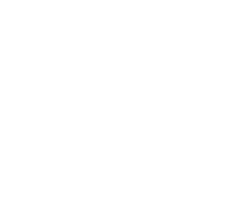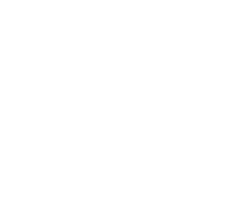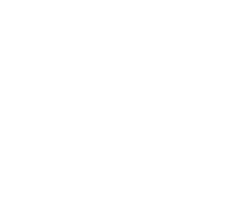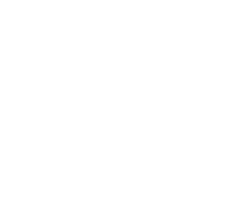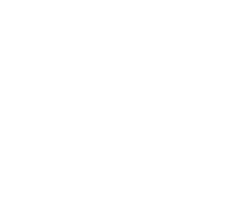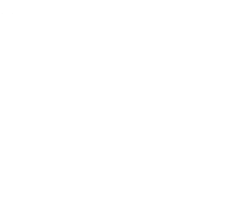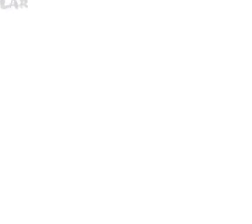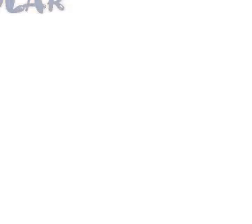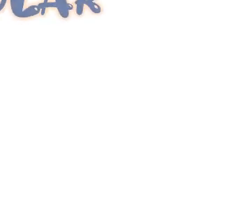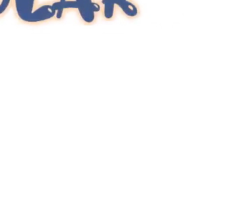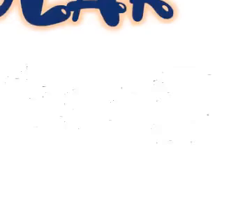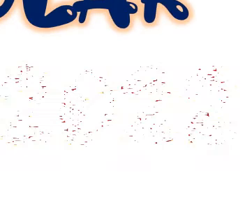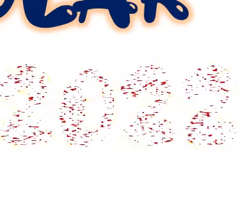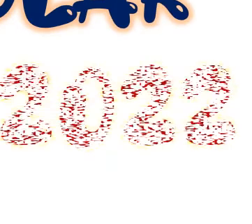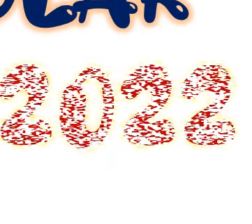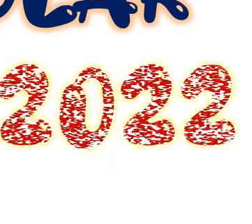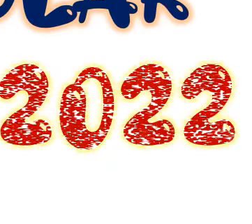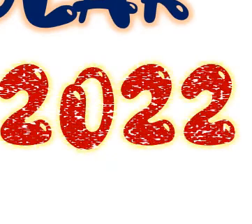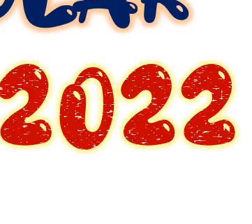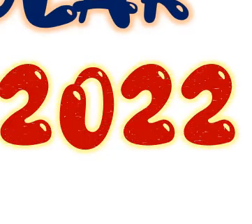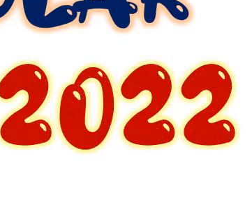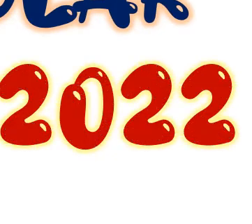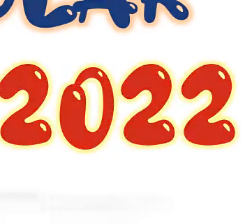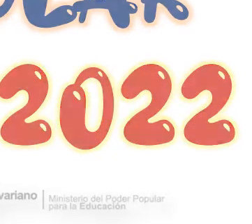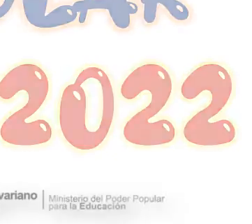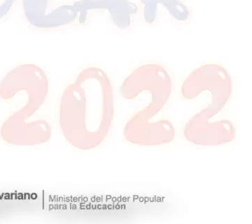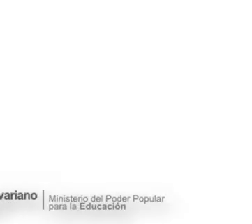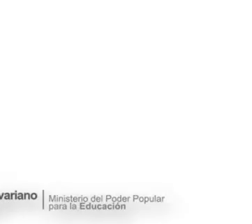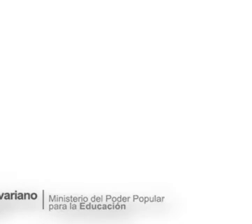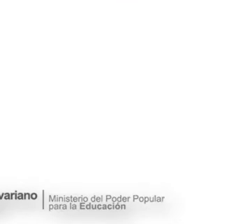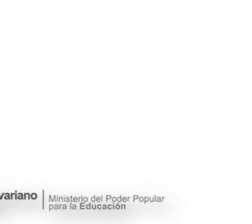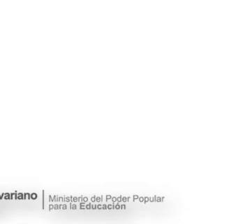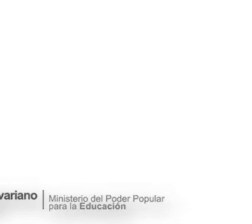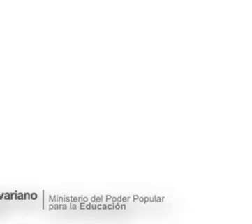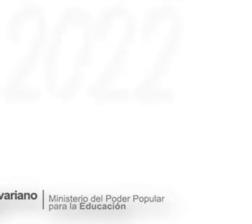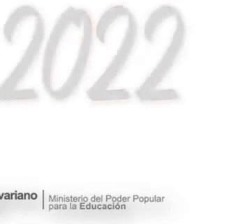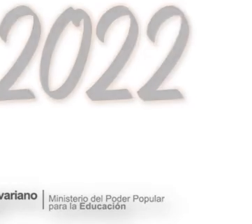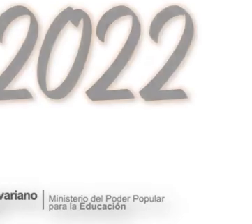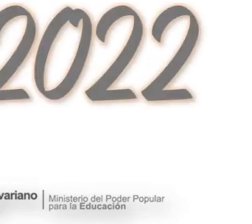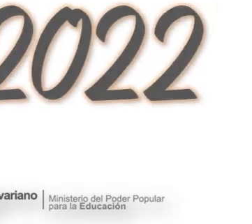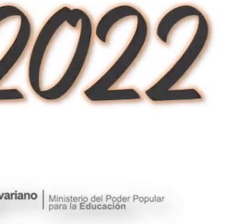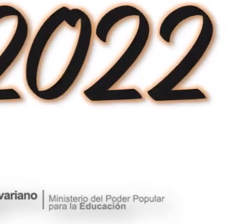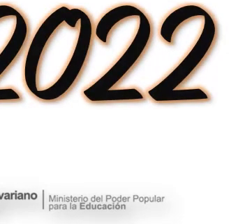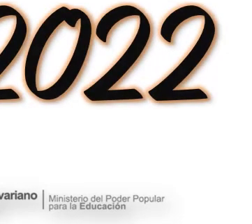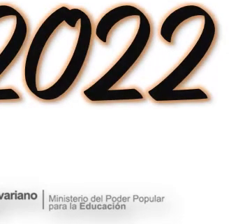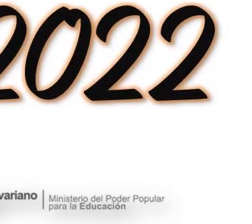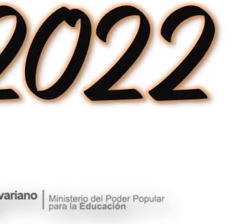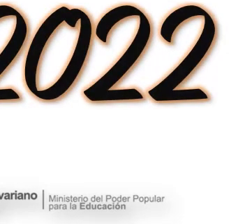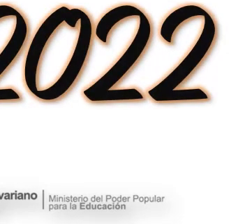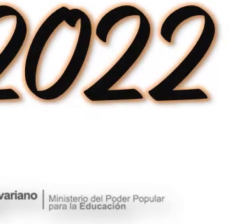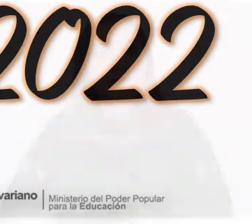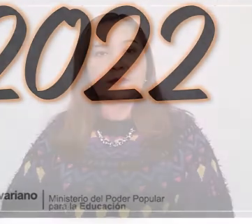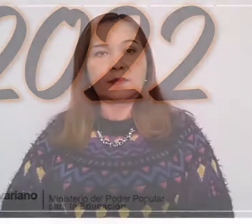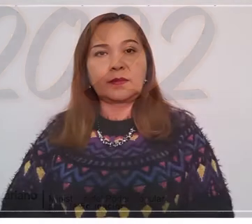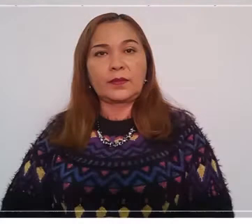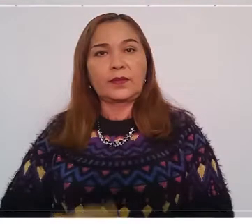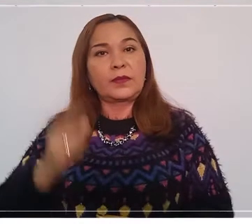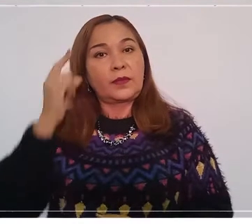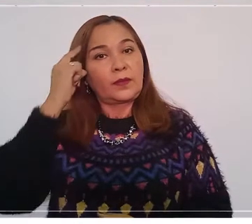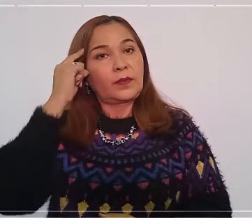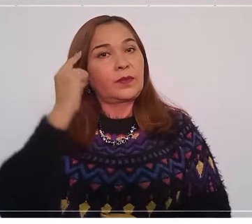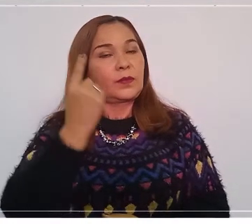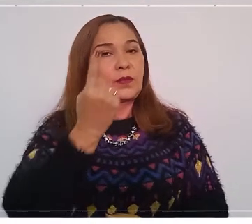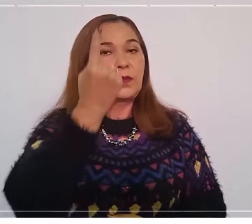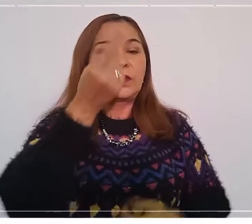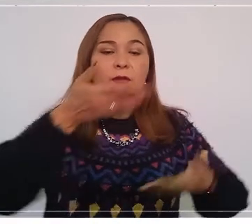calendario escolar 2021-2022 mes febrero día